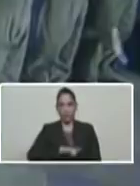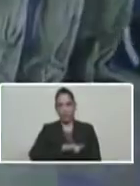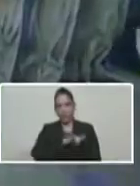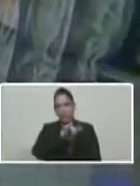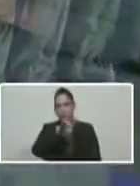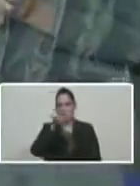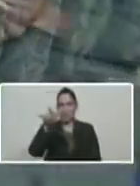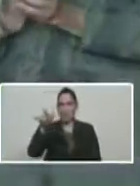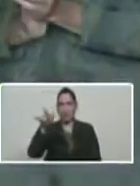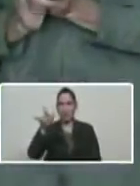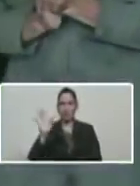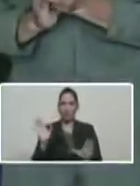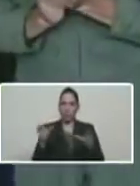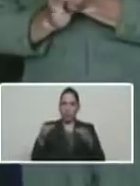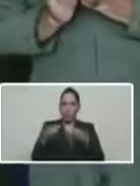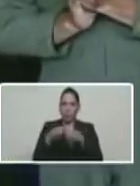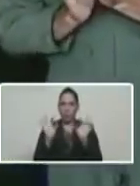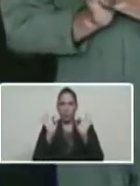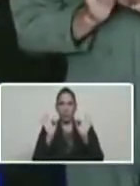en este componente esencial.